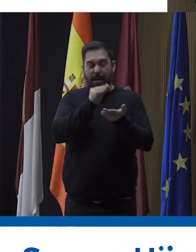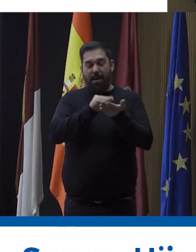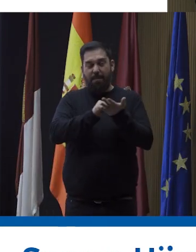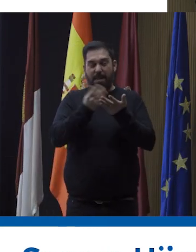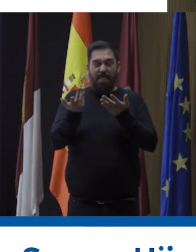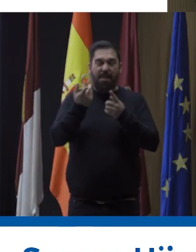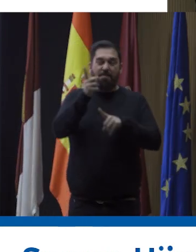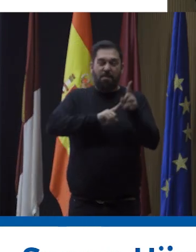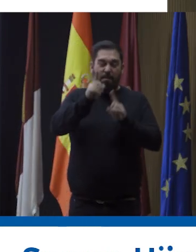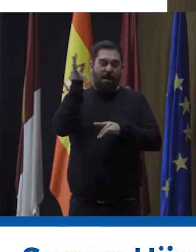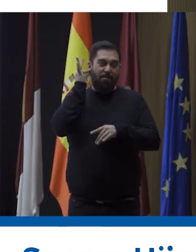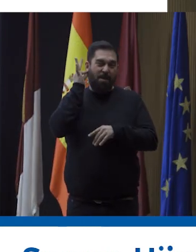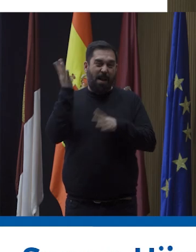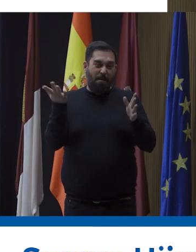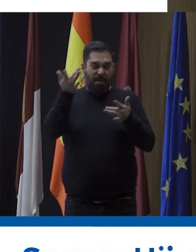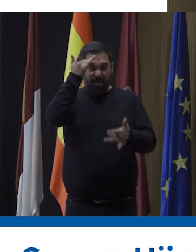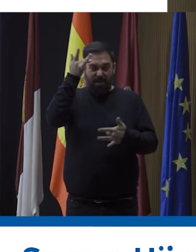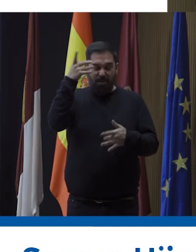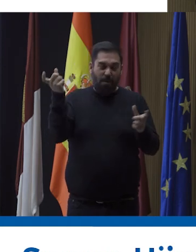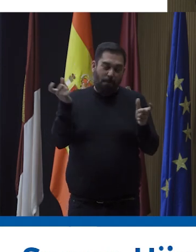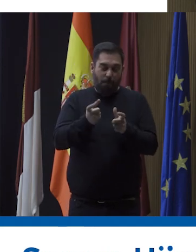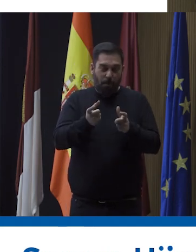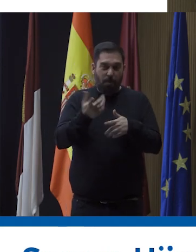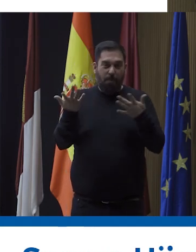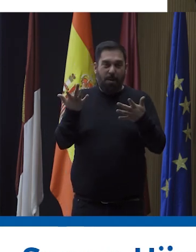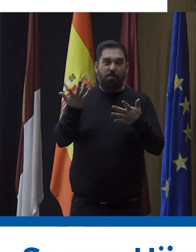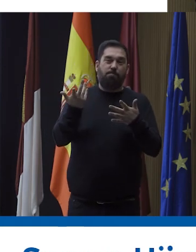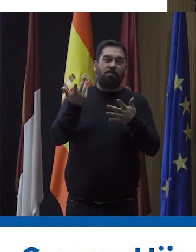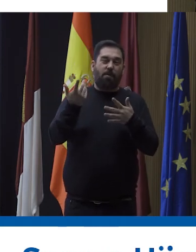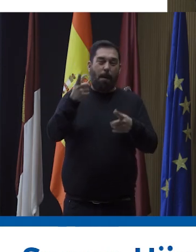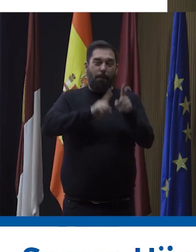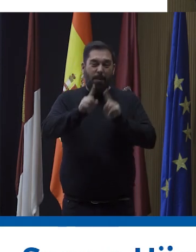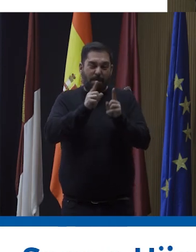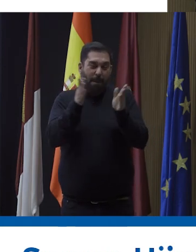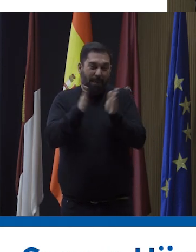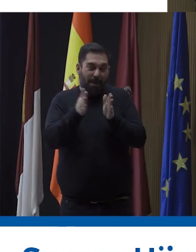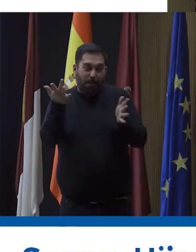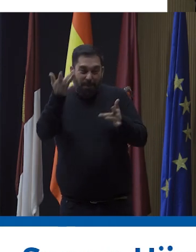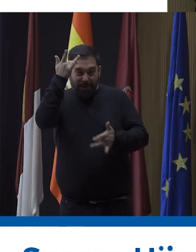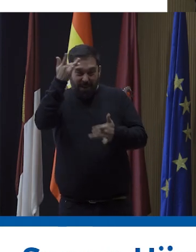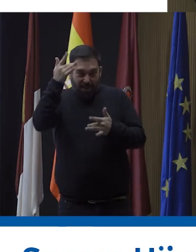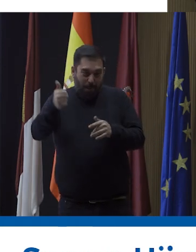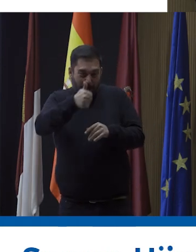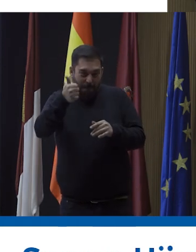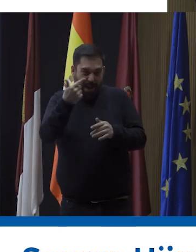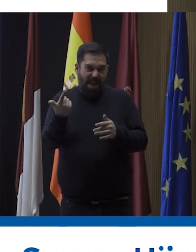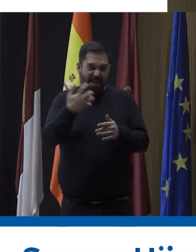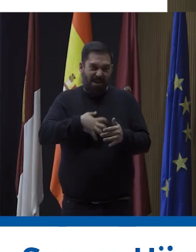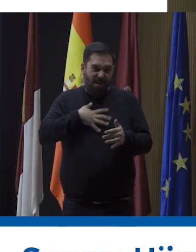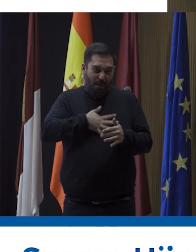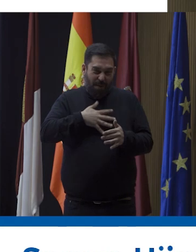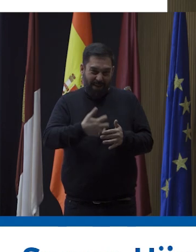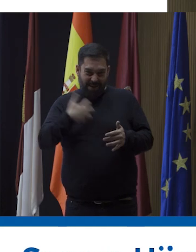prolapso importante pero tienen pocos síntomas, pero hay mujeres que tienen un prolapso pequeño pero tienen muchos síntomas y mucha incomodidad. Entonces,